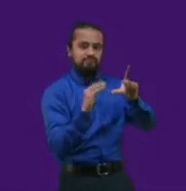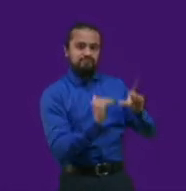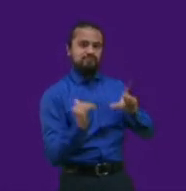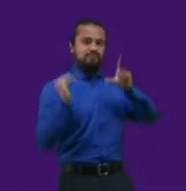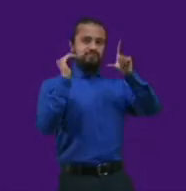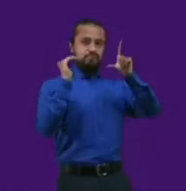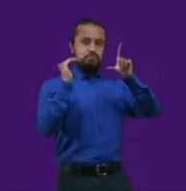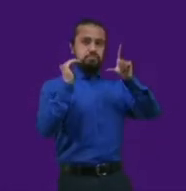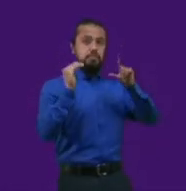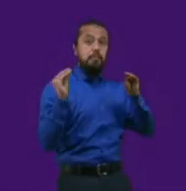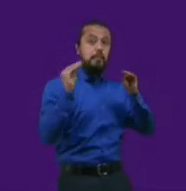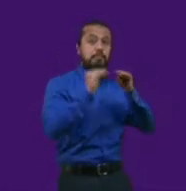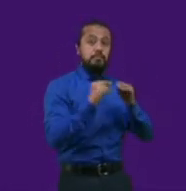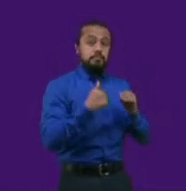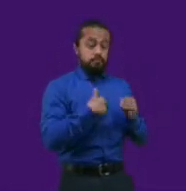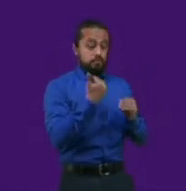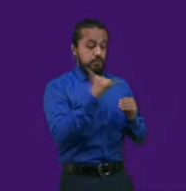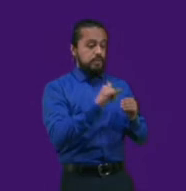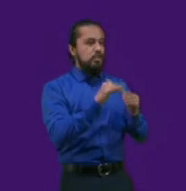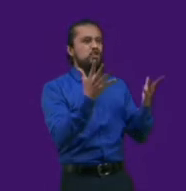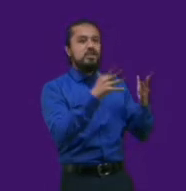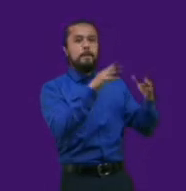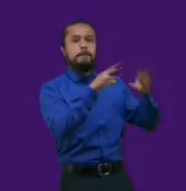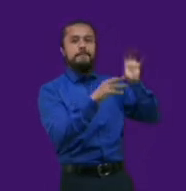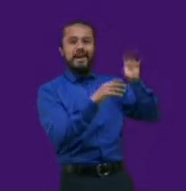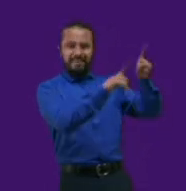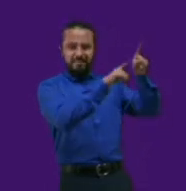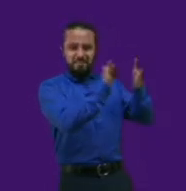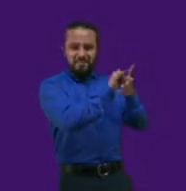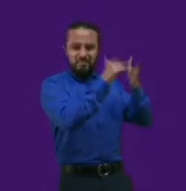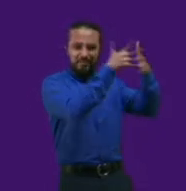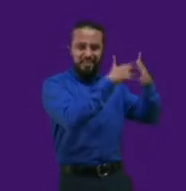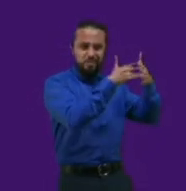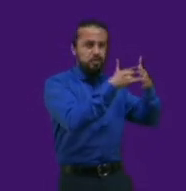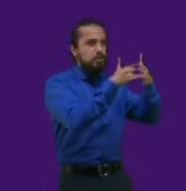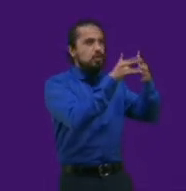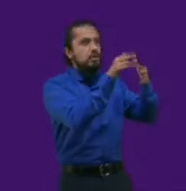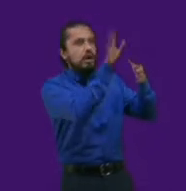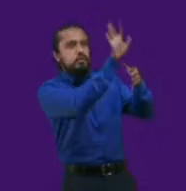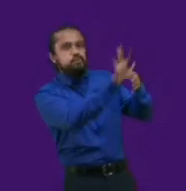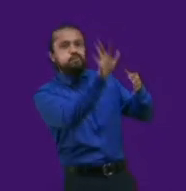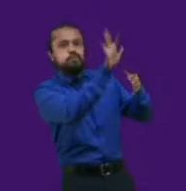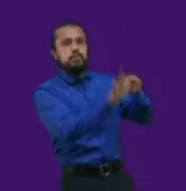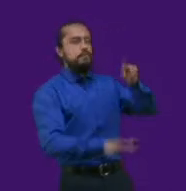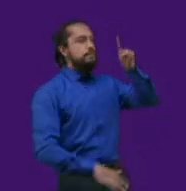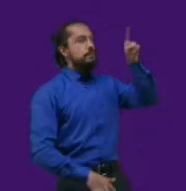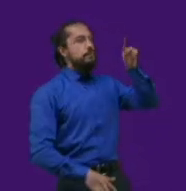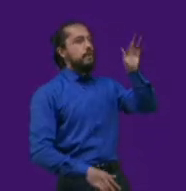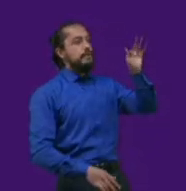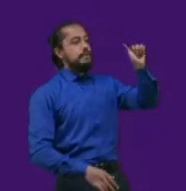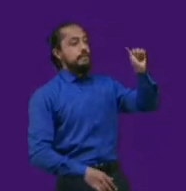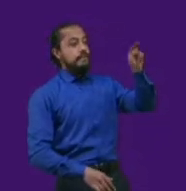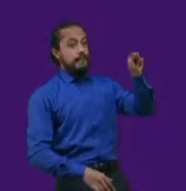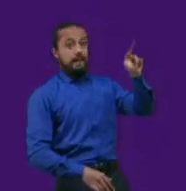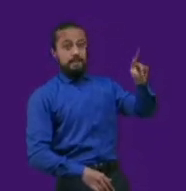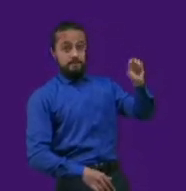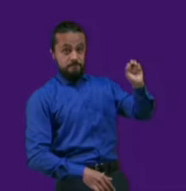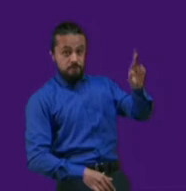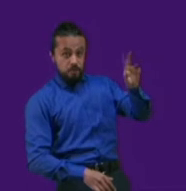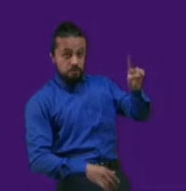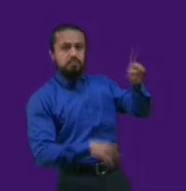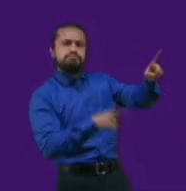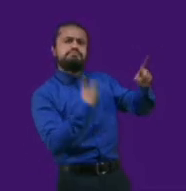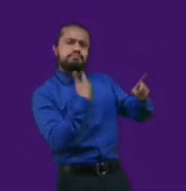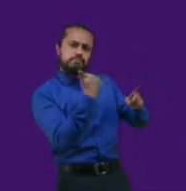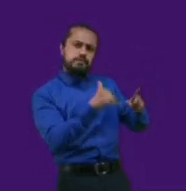hacer unos estudios en Stanford, donde digamos que estuve expuesta como a ese, digamos que a ese mundo de emprendimiento que